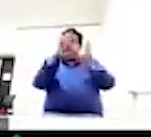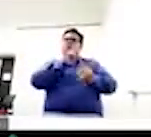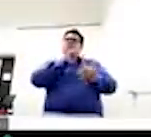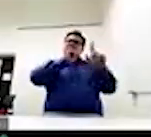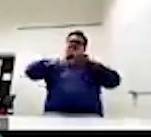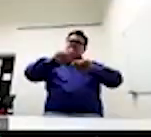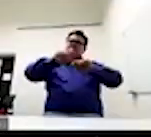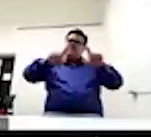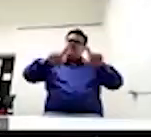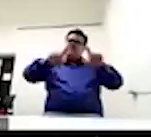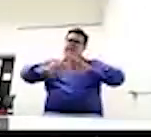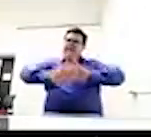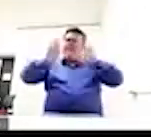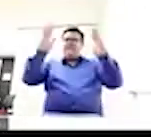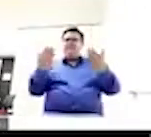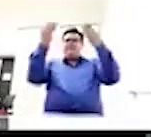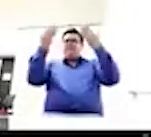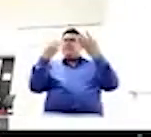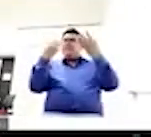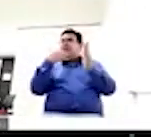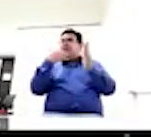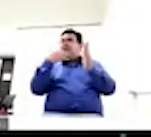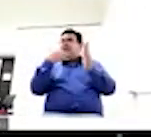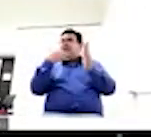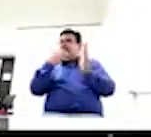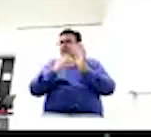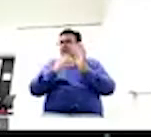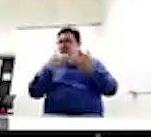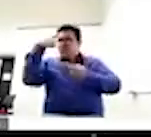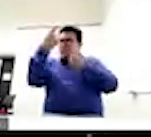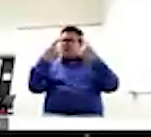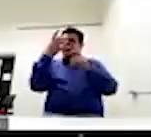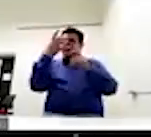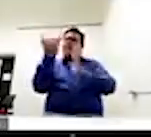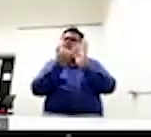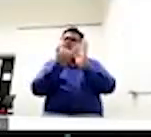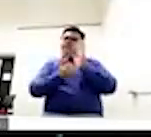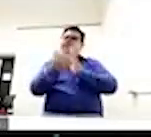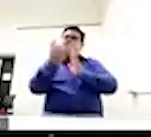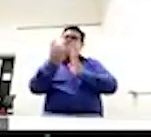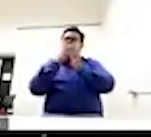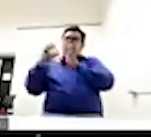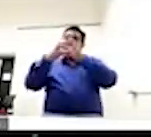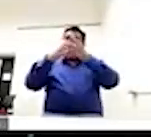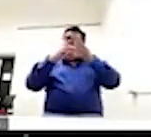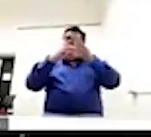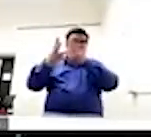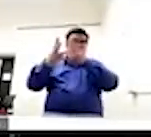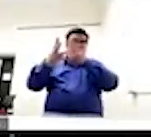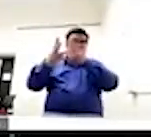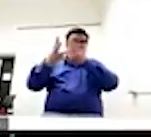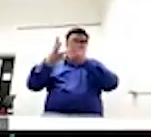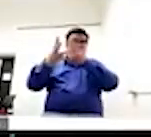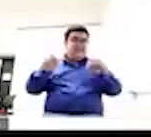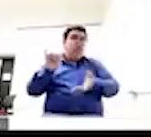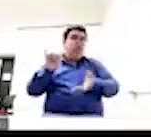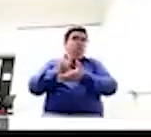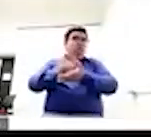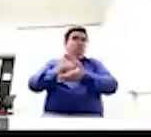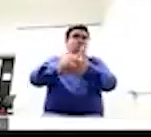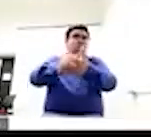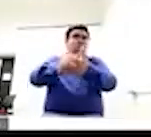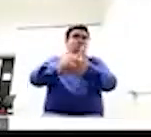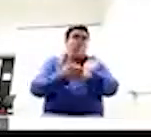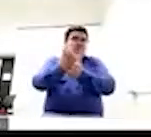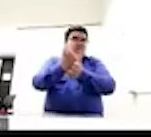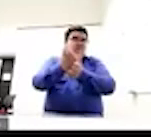a través de estas imágenes plantearnos un mundo diferente o queremos seguir siendo los mismos? ¿Tiene el arte